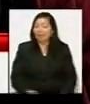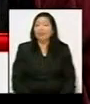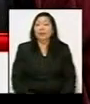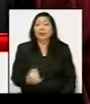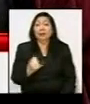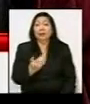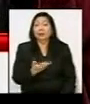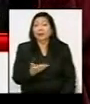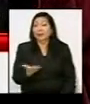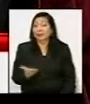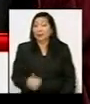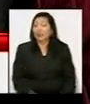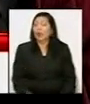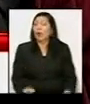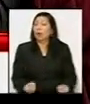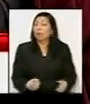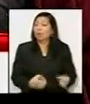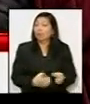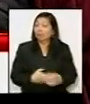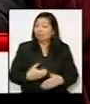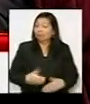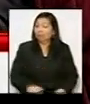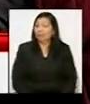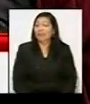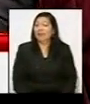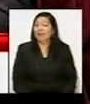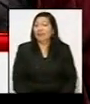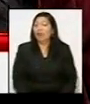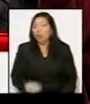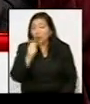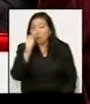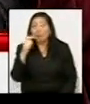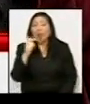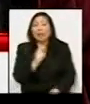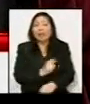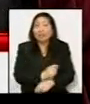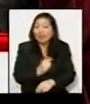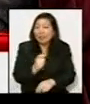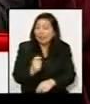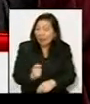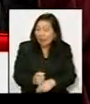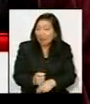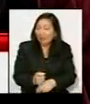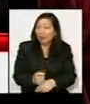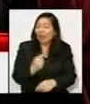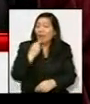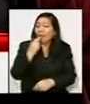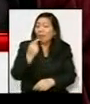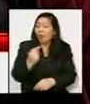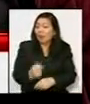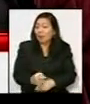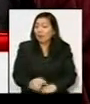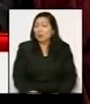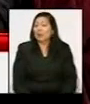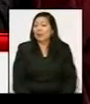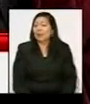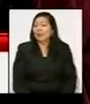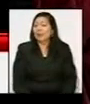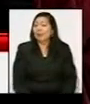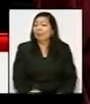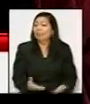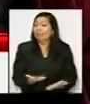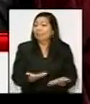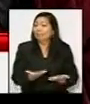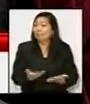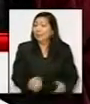imagina usted cómo está pasando ahora que en tumbes que en tanga al presidente lo sé denunciando por haber dado una disposición en el